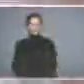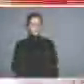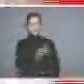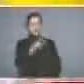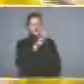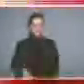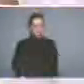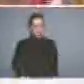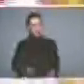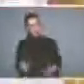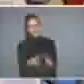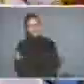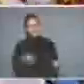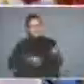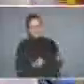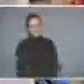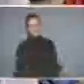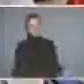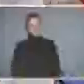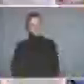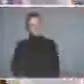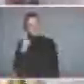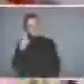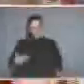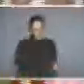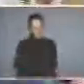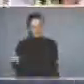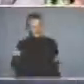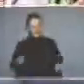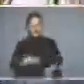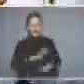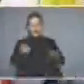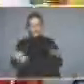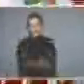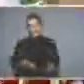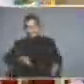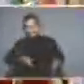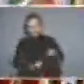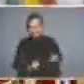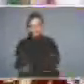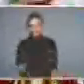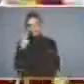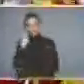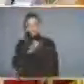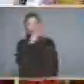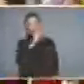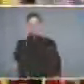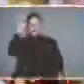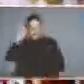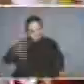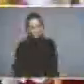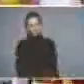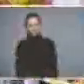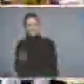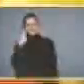Ramón, con ganas dale, oh, con ganas campeón, con ganas dale a ese balón. Juan Ramón, con ganas dale,